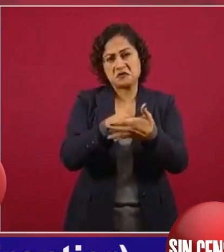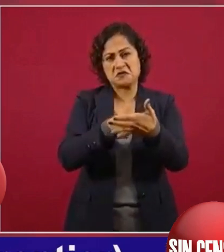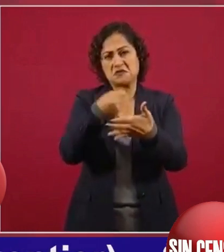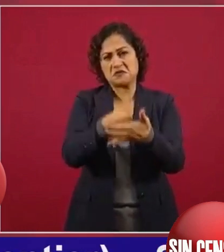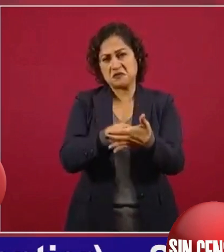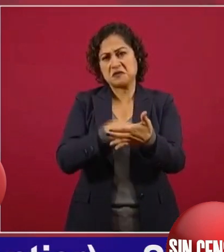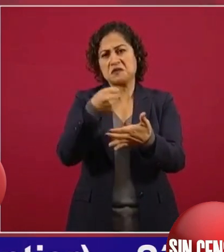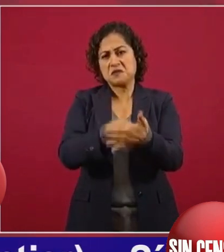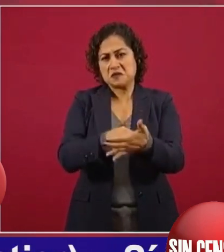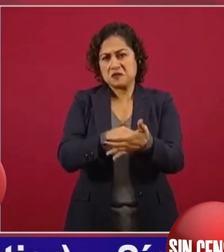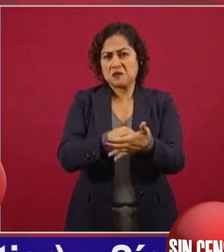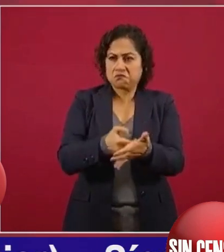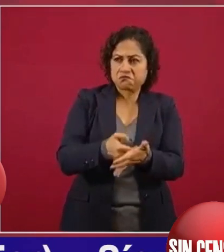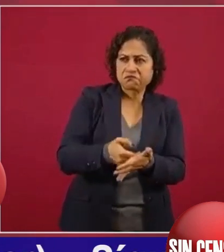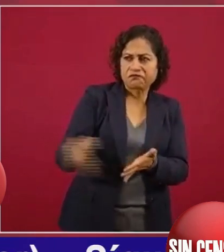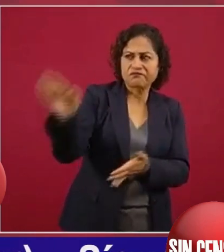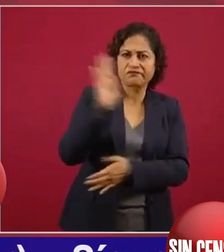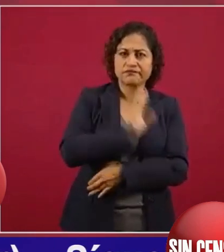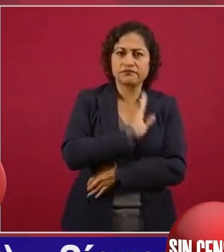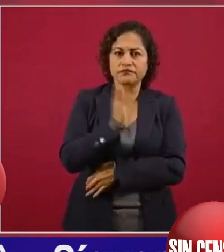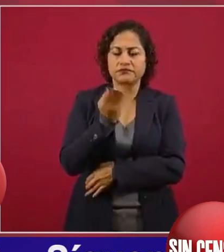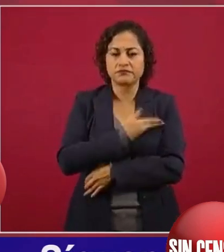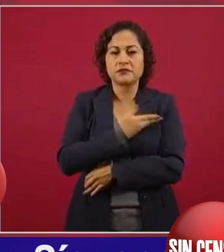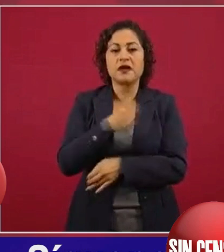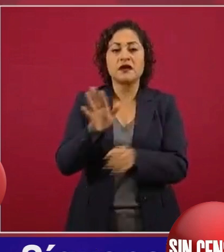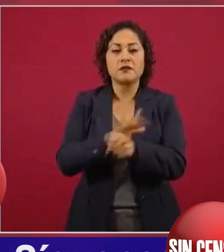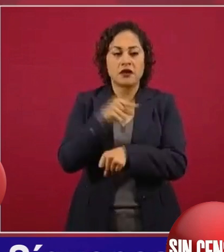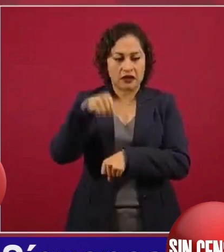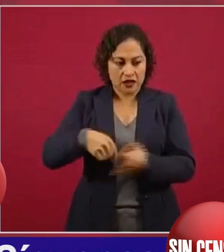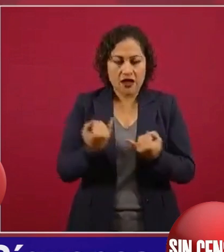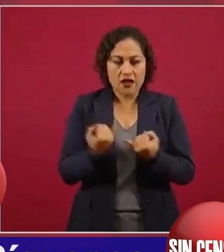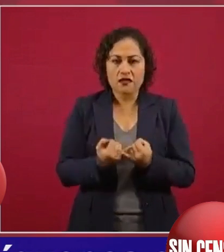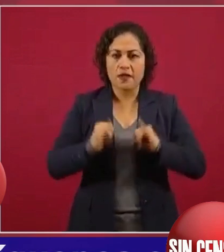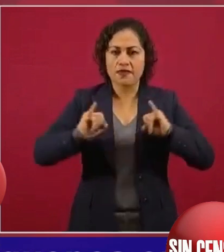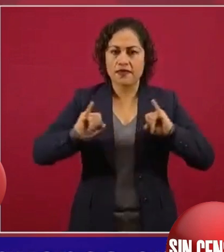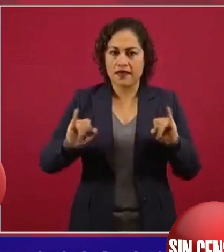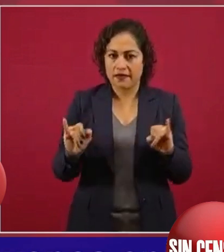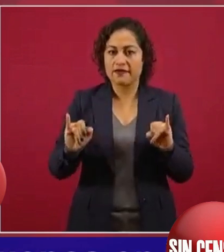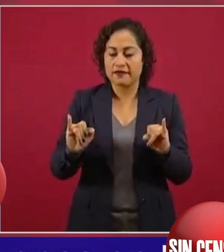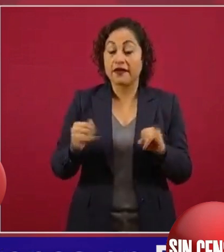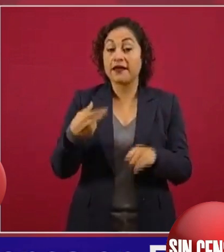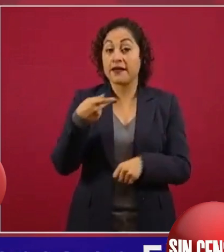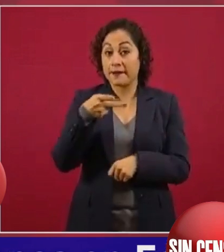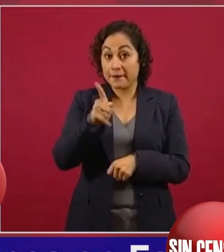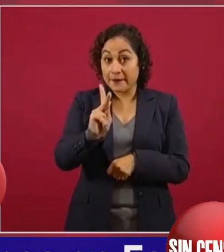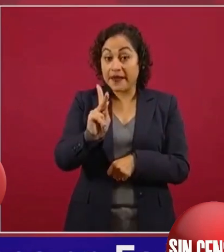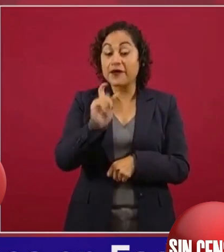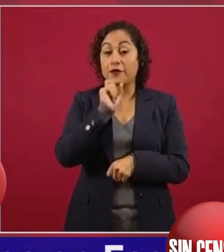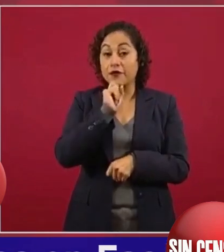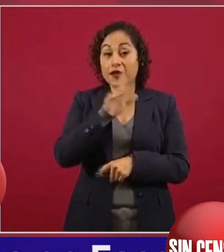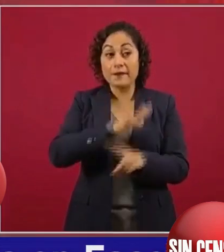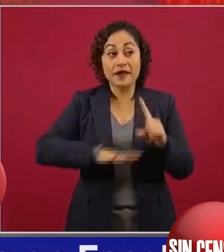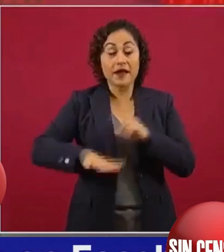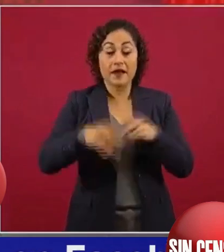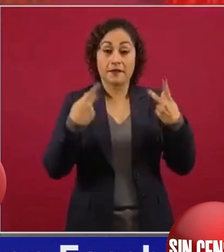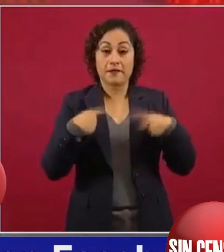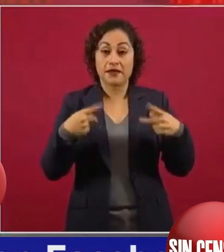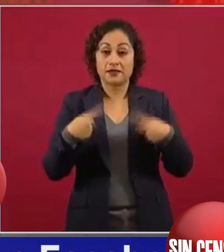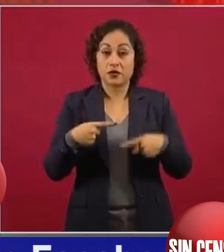lucha para que el pueblo sea libre.